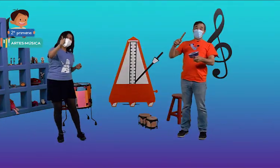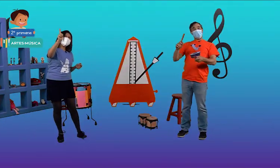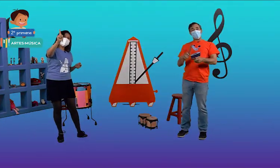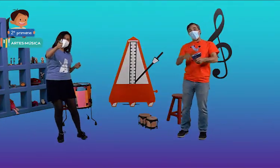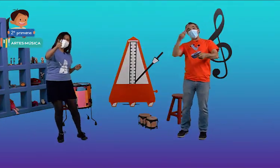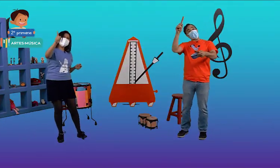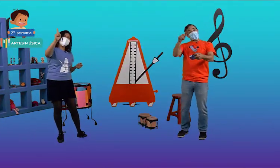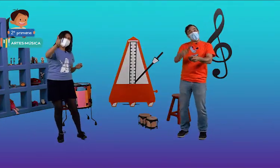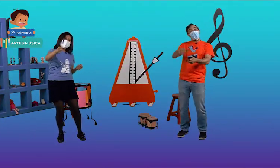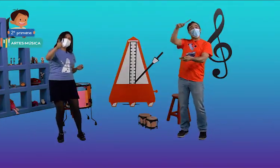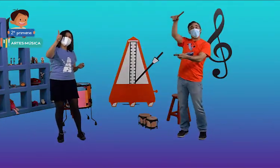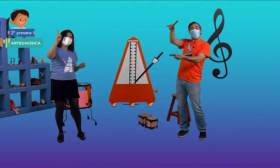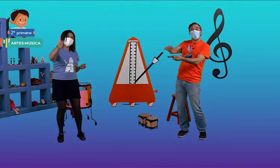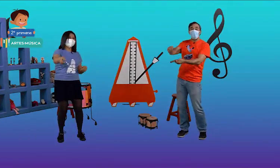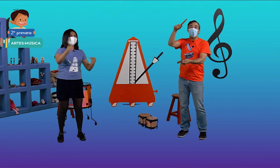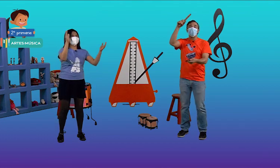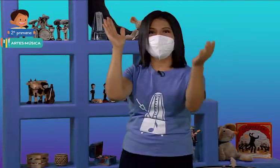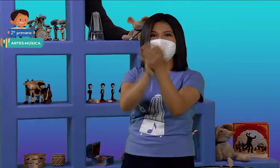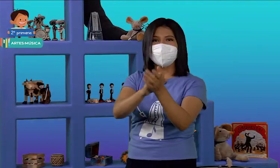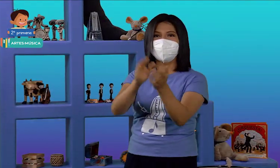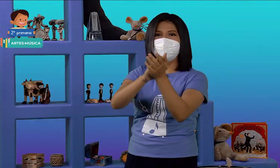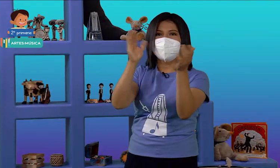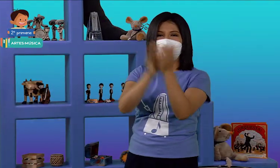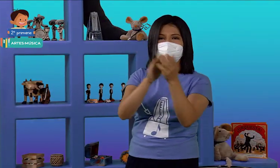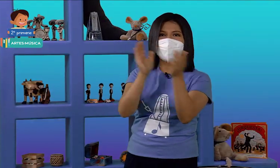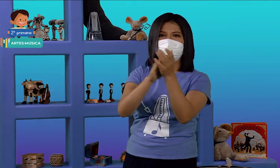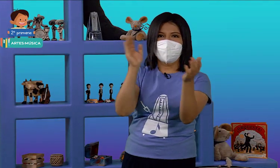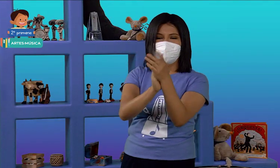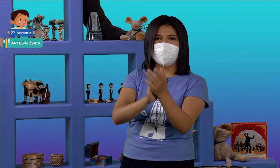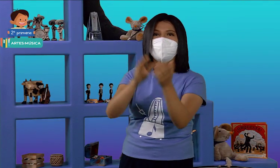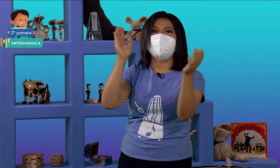Ta, ta, ta, ta, ta, ta.